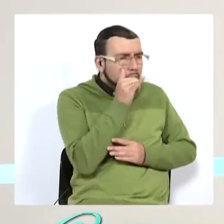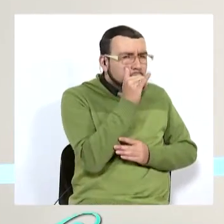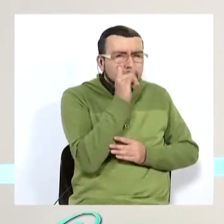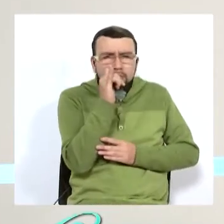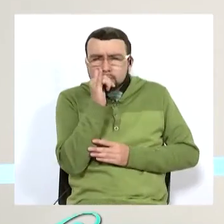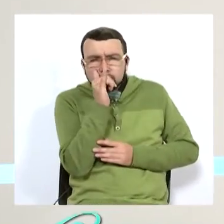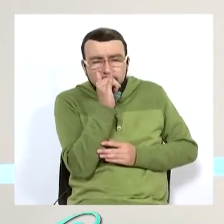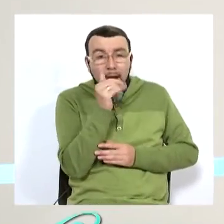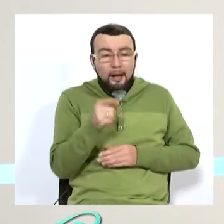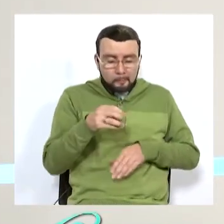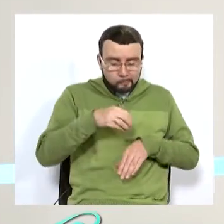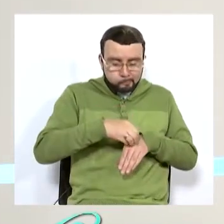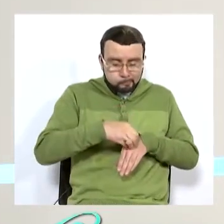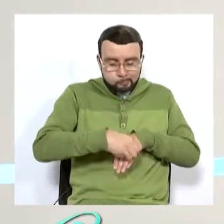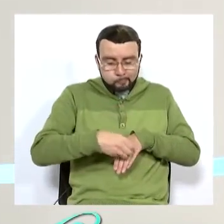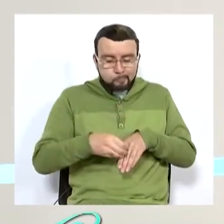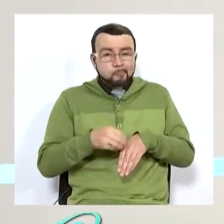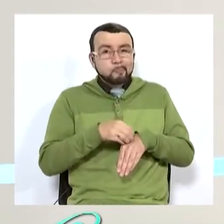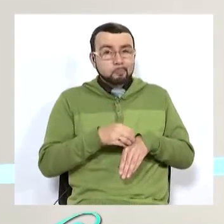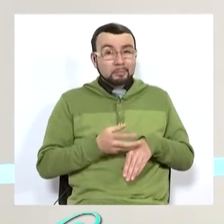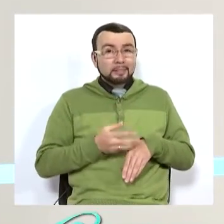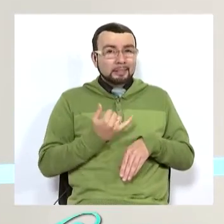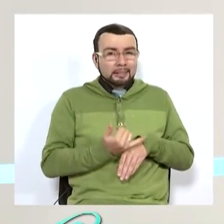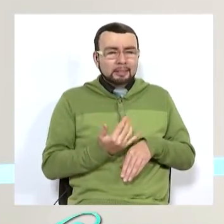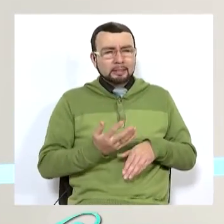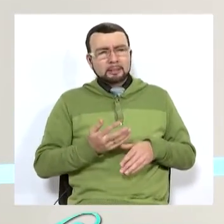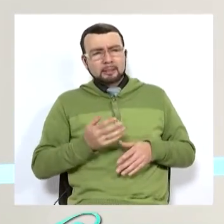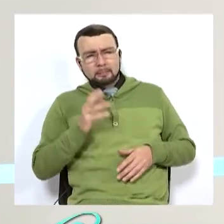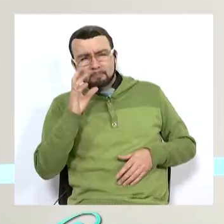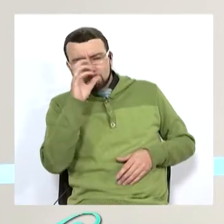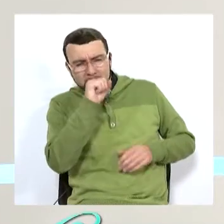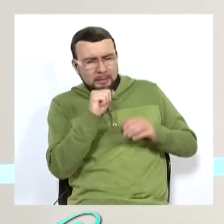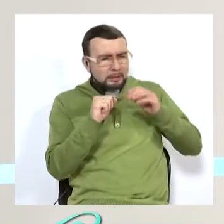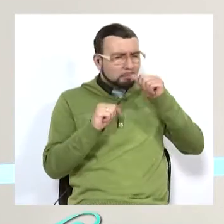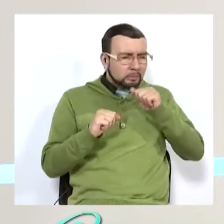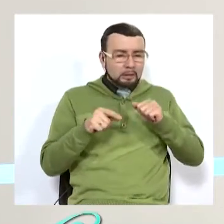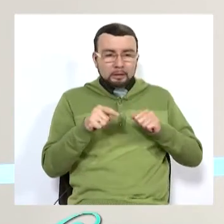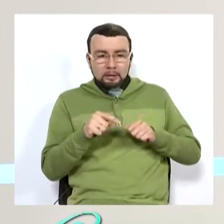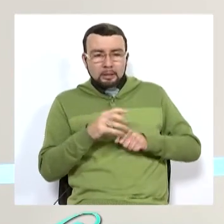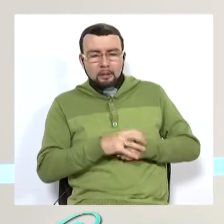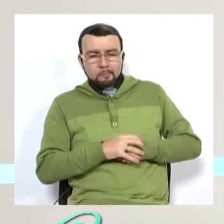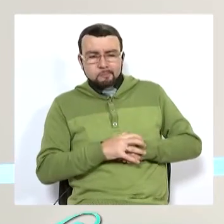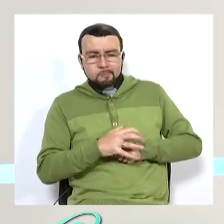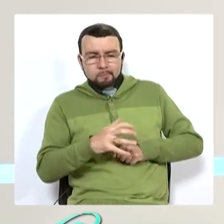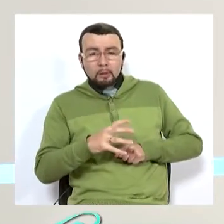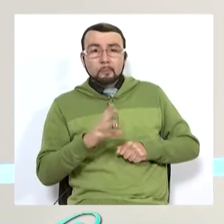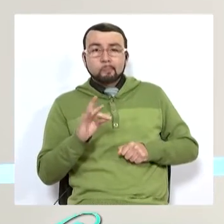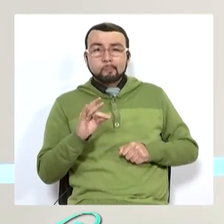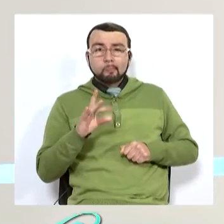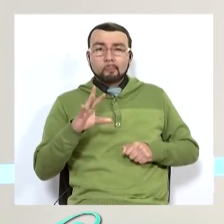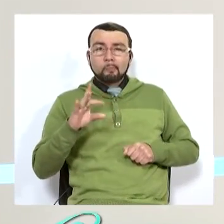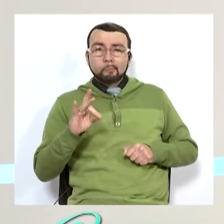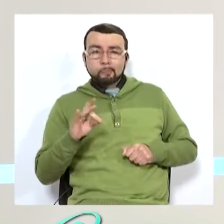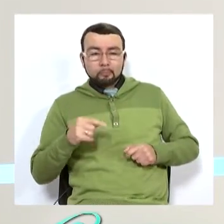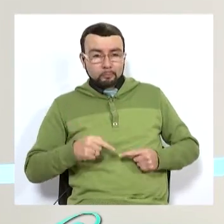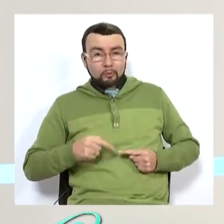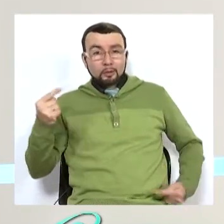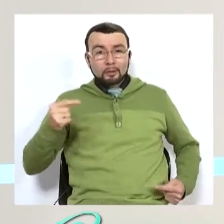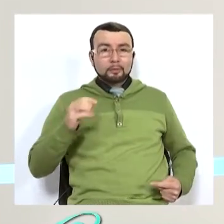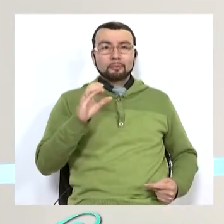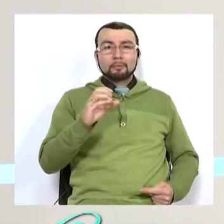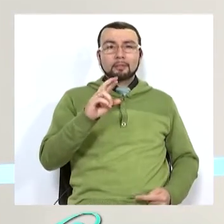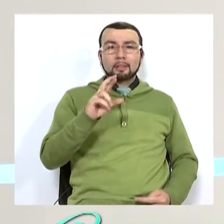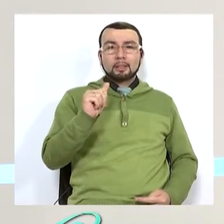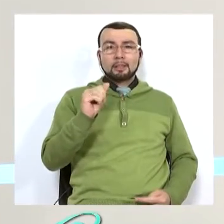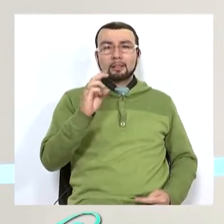divertículos, ve pólipos. Y empieza uno a ver inflamación de la mucosa que llama un síndrome de Crohn, que también